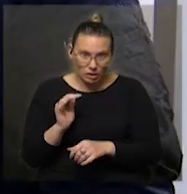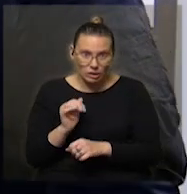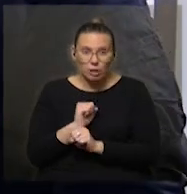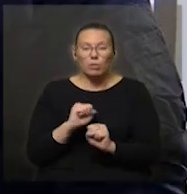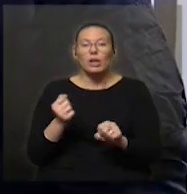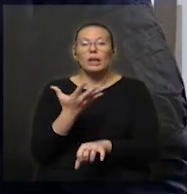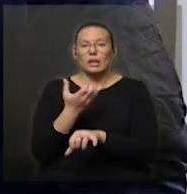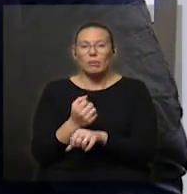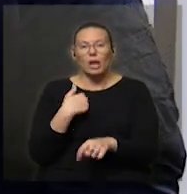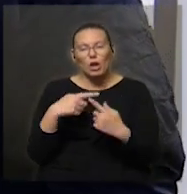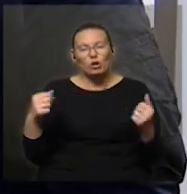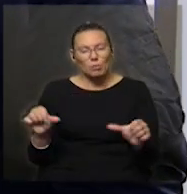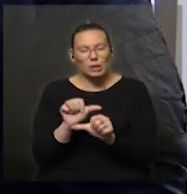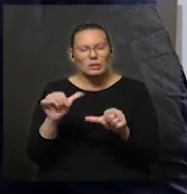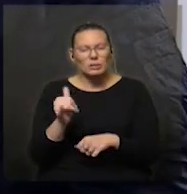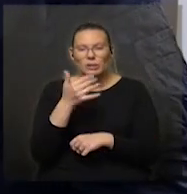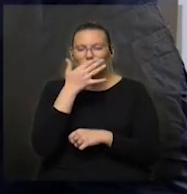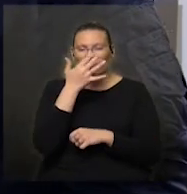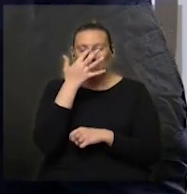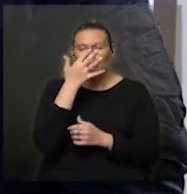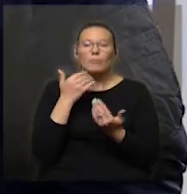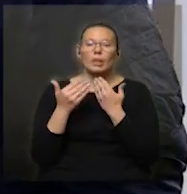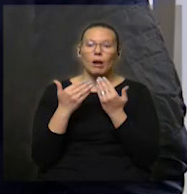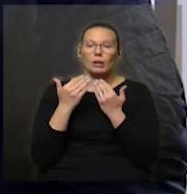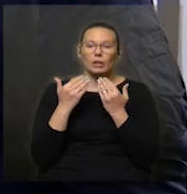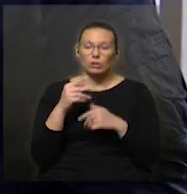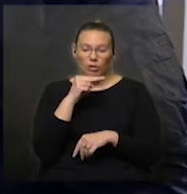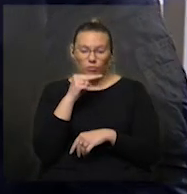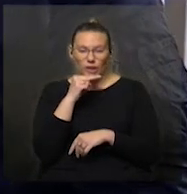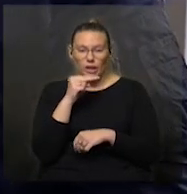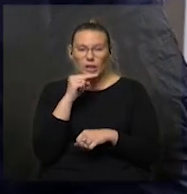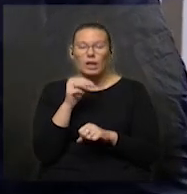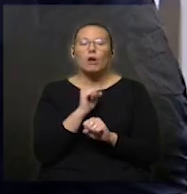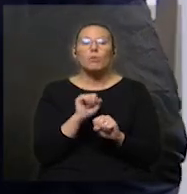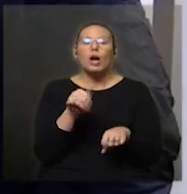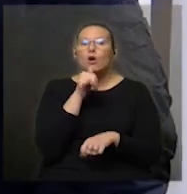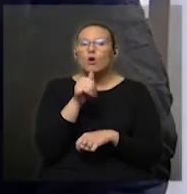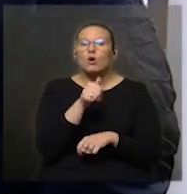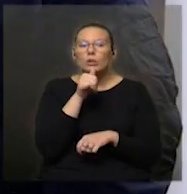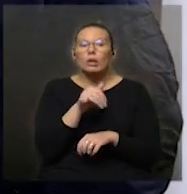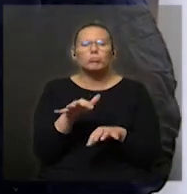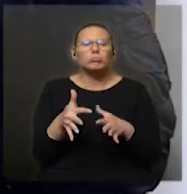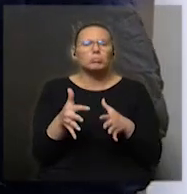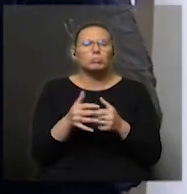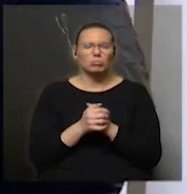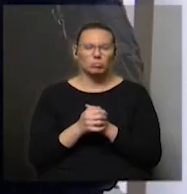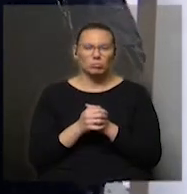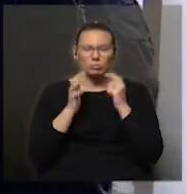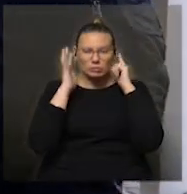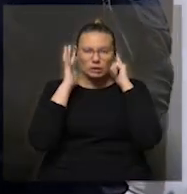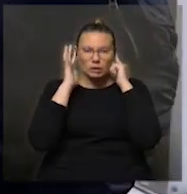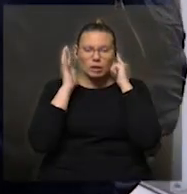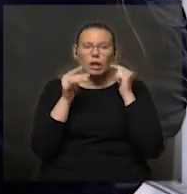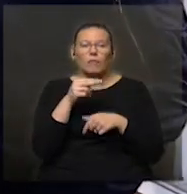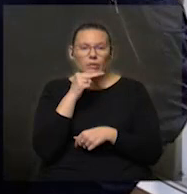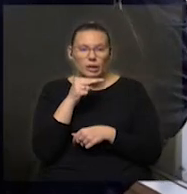estudio. Hay muchas cosas para hacer. Sí. Hablando de este viernes, ¿qué me pueden adelantar de qué va a estar pasando?